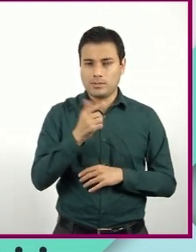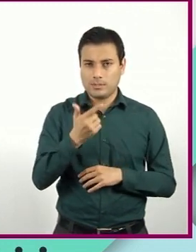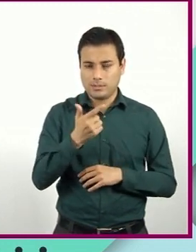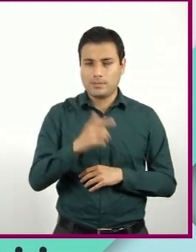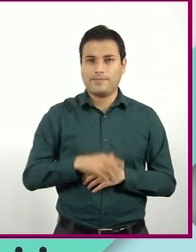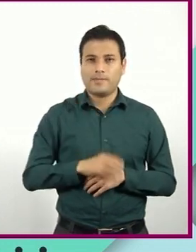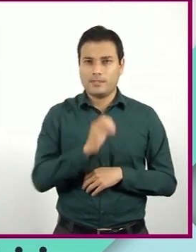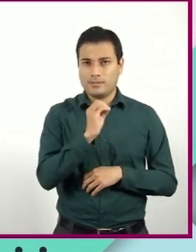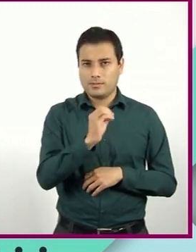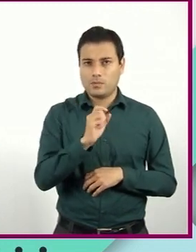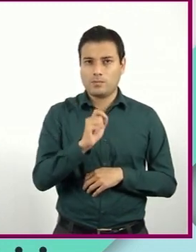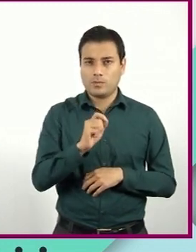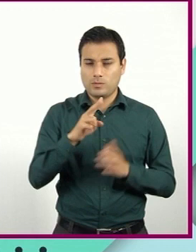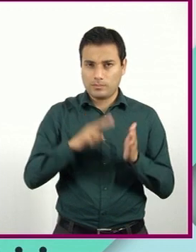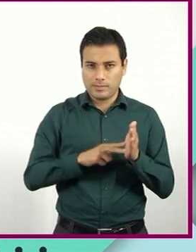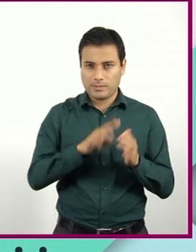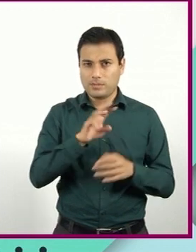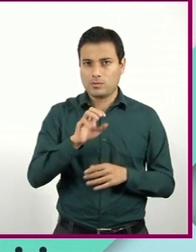0.2347,